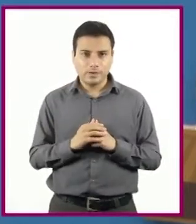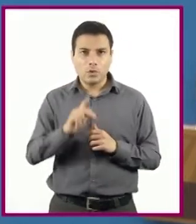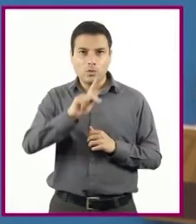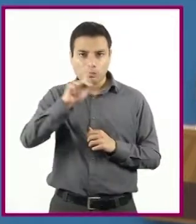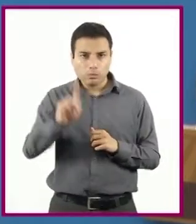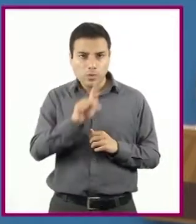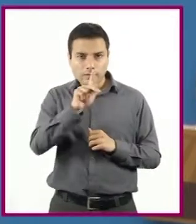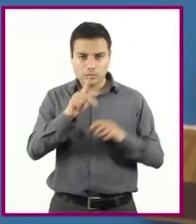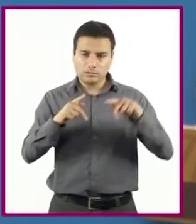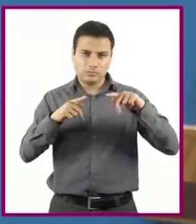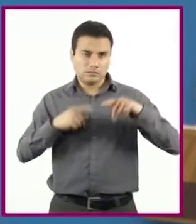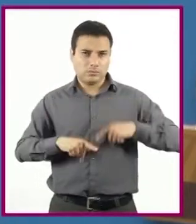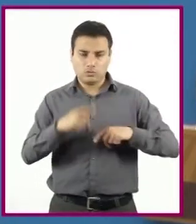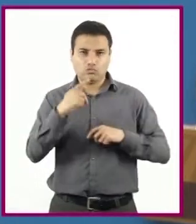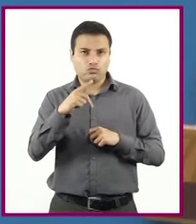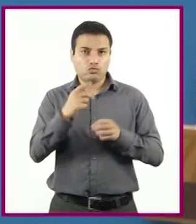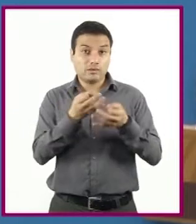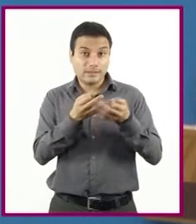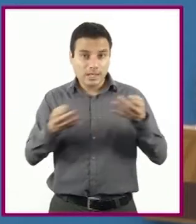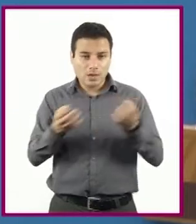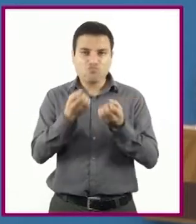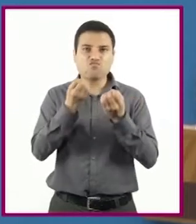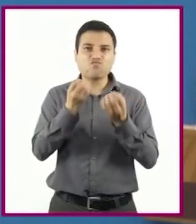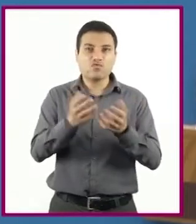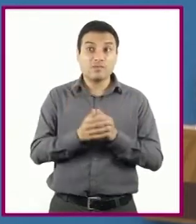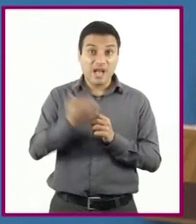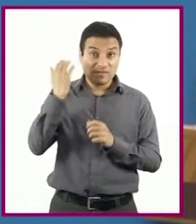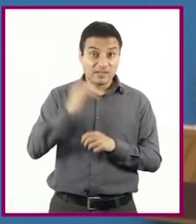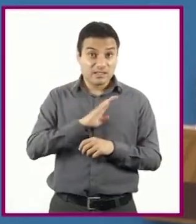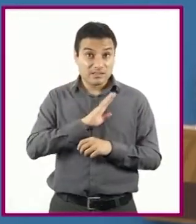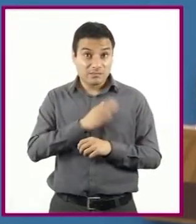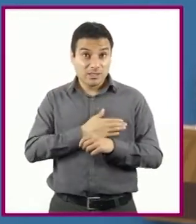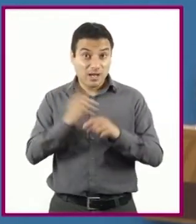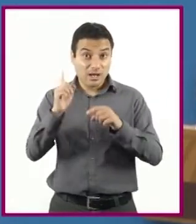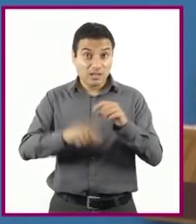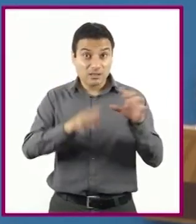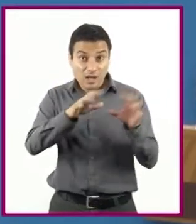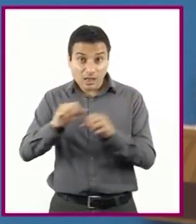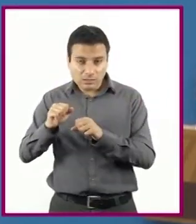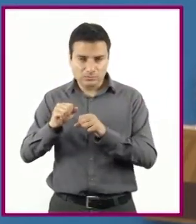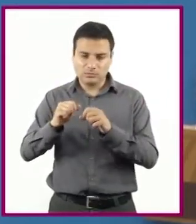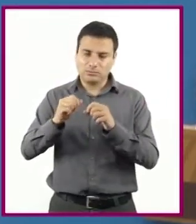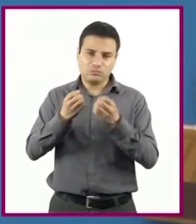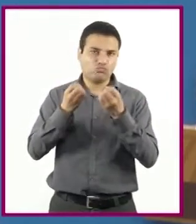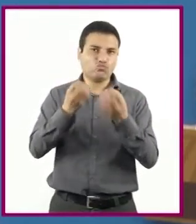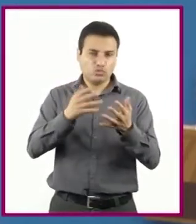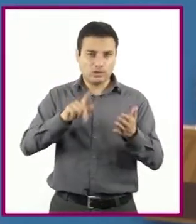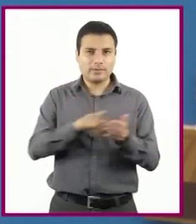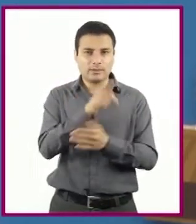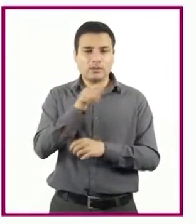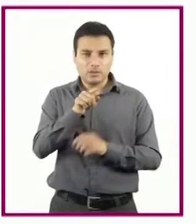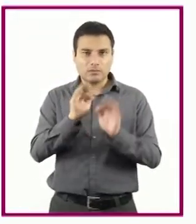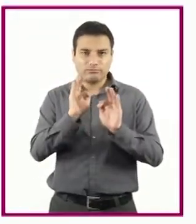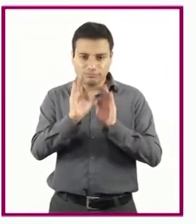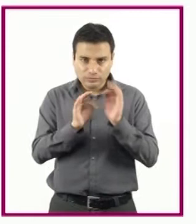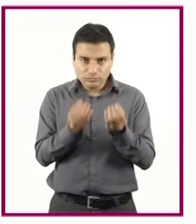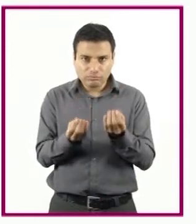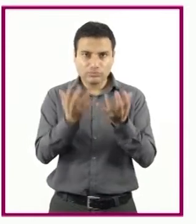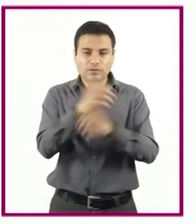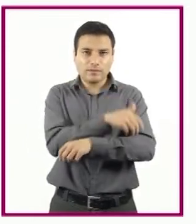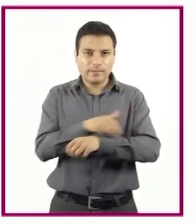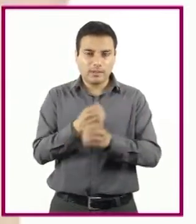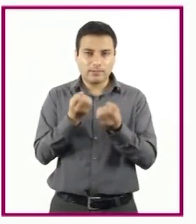pueblos, con restitución de las que les hayan usurpado los europeos, para que las cultiven y mantengan sus familias con descanso. En